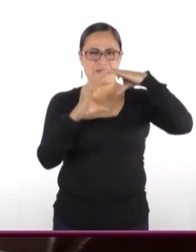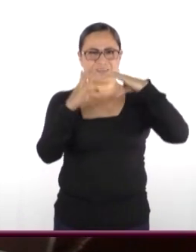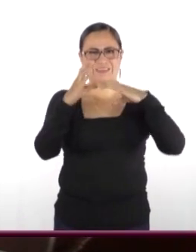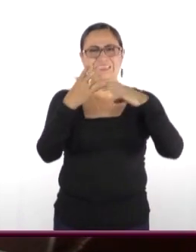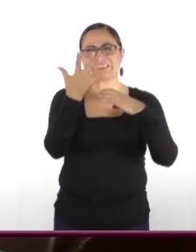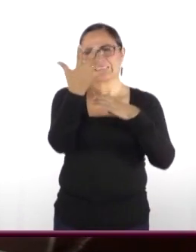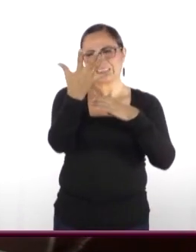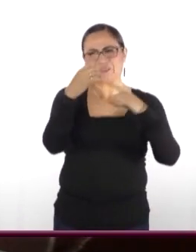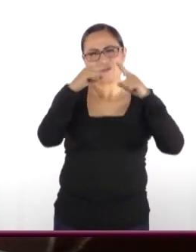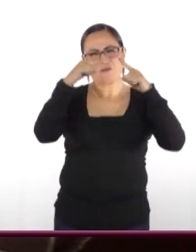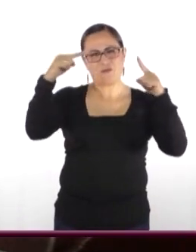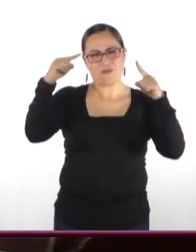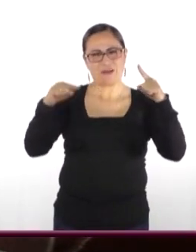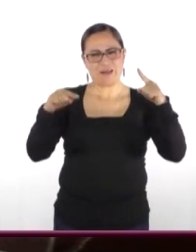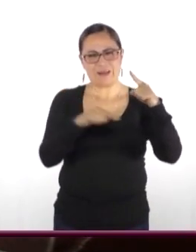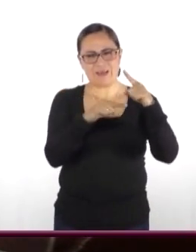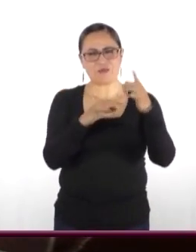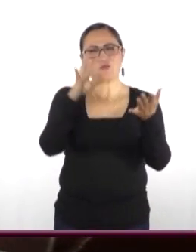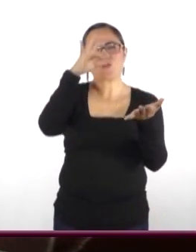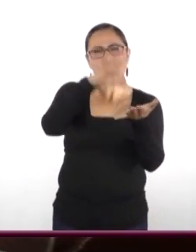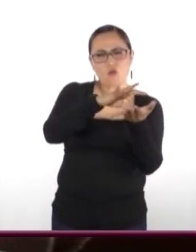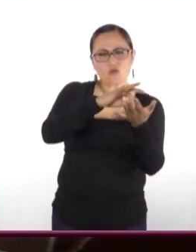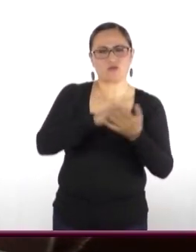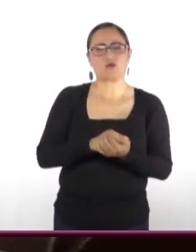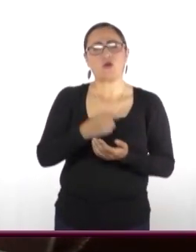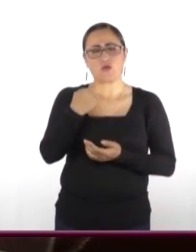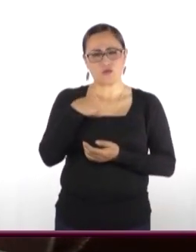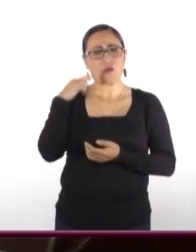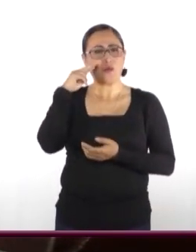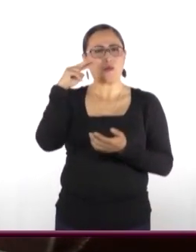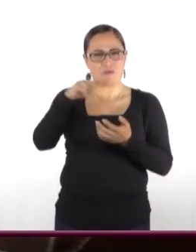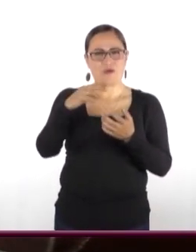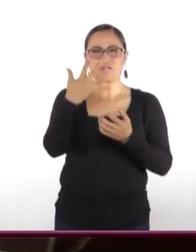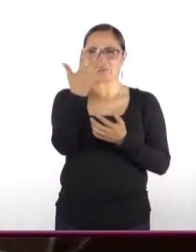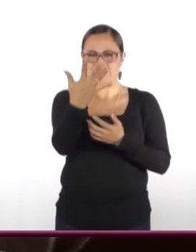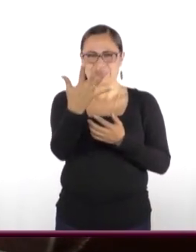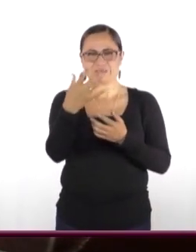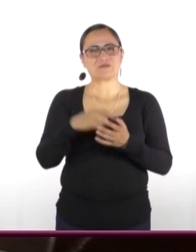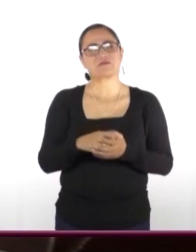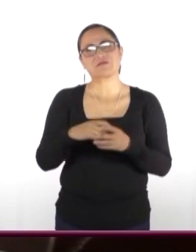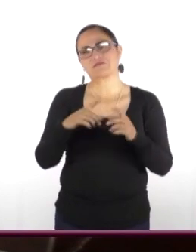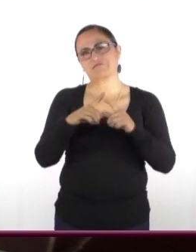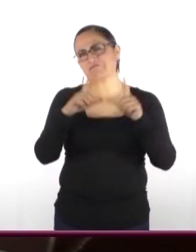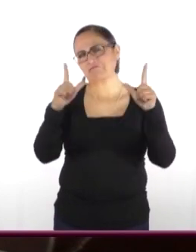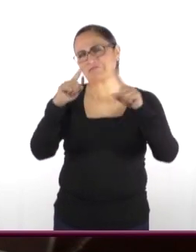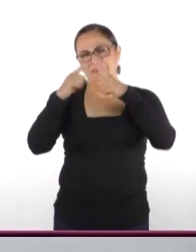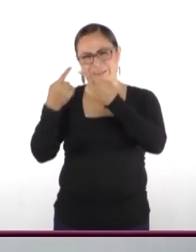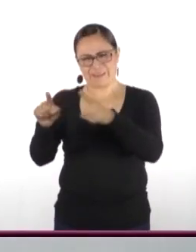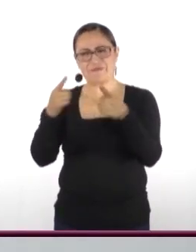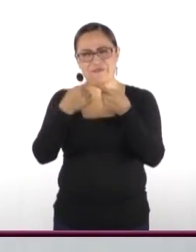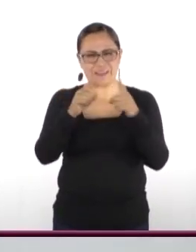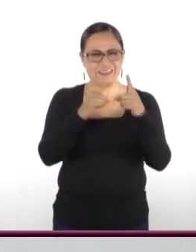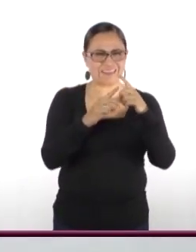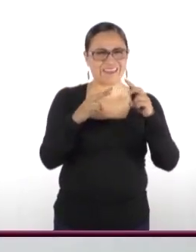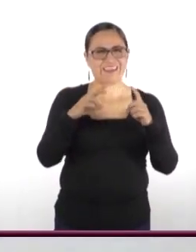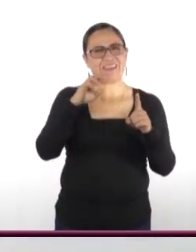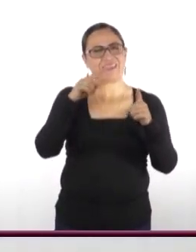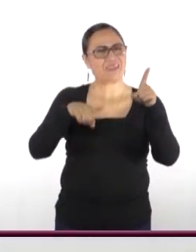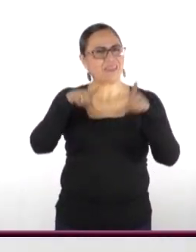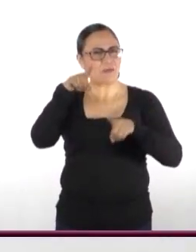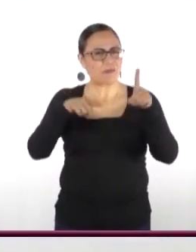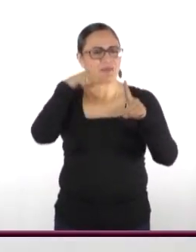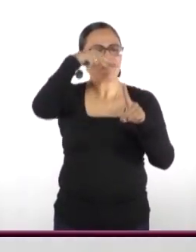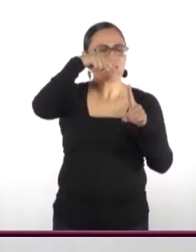por ejemplo, sería un hexágono con un punto en medio. Entonces, para mí lo que yo veo es un hexágono, pero en realidad si lo muevo sería un cubo. Entonces es